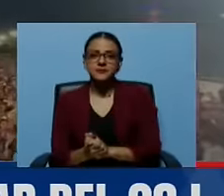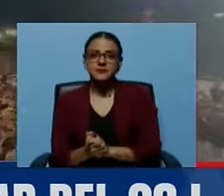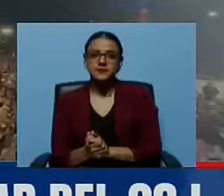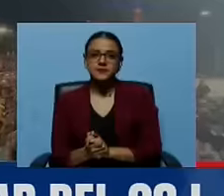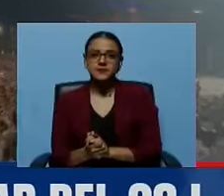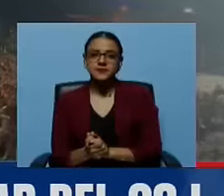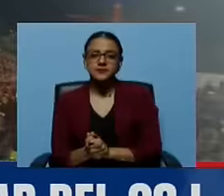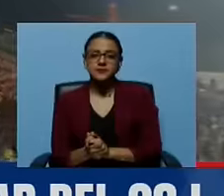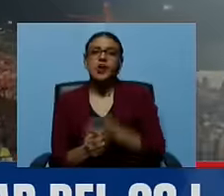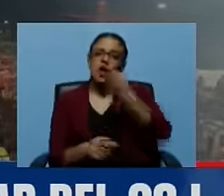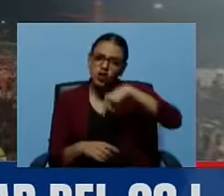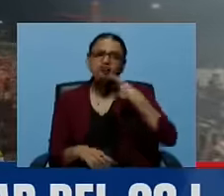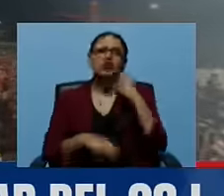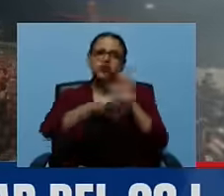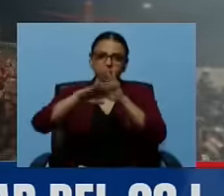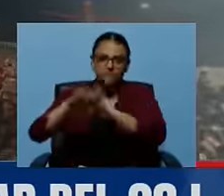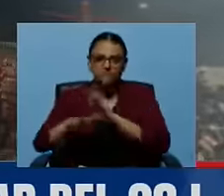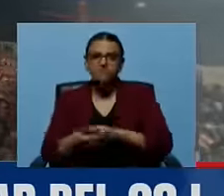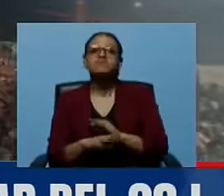lo habíamos dicho,